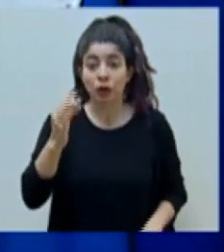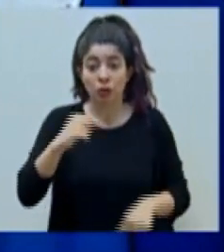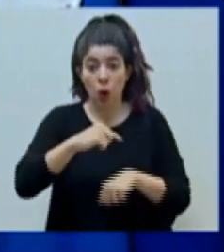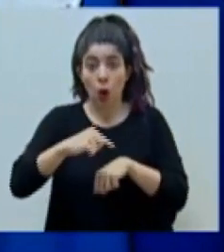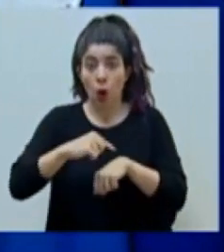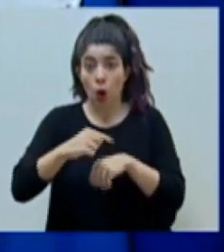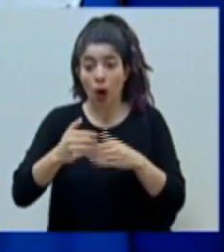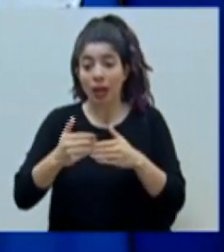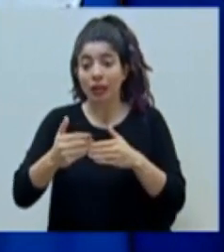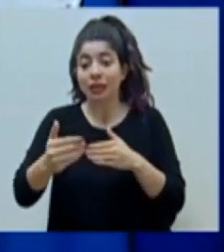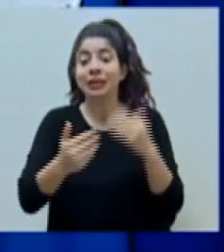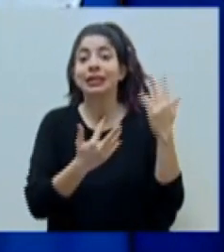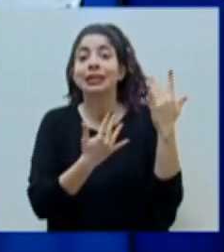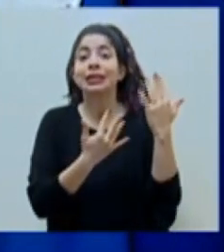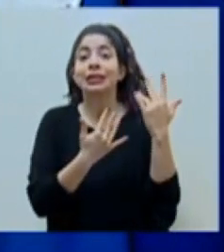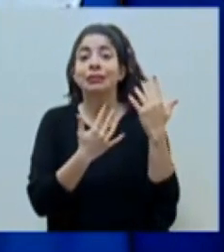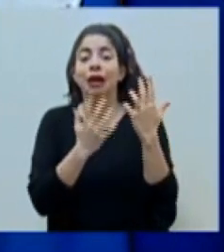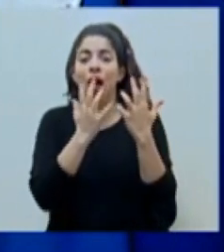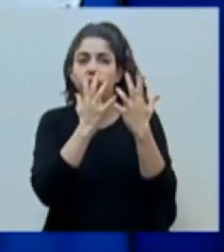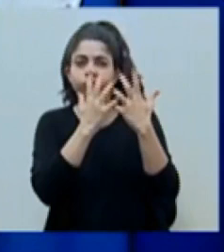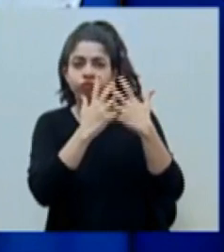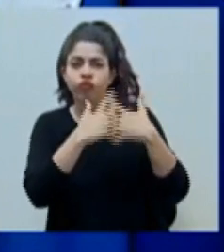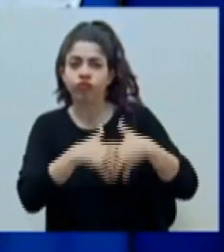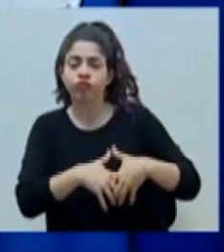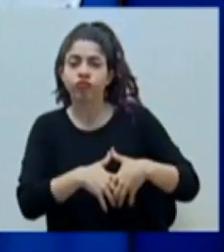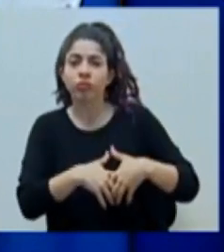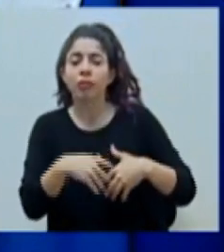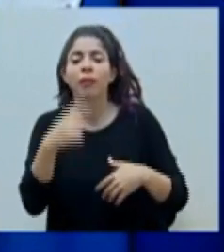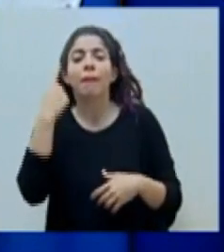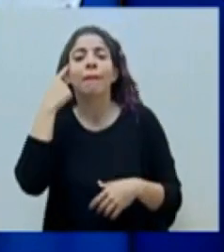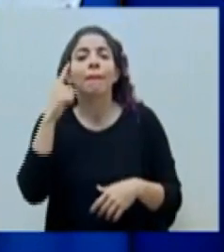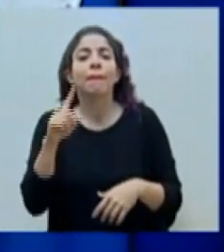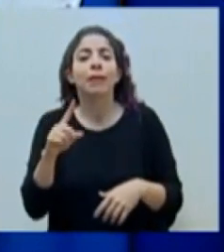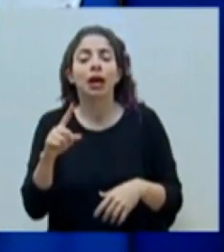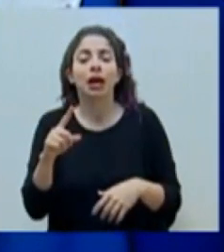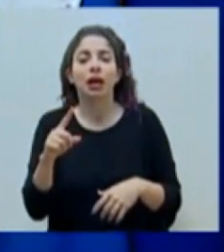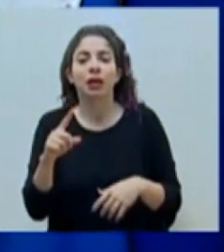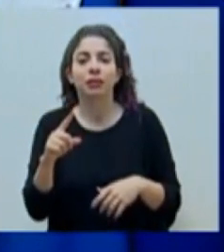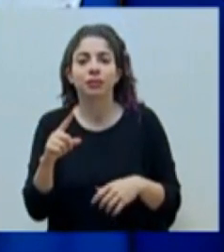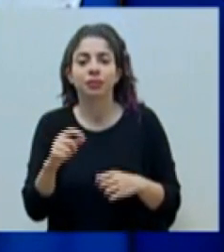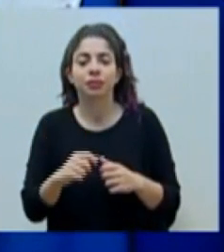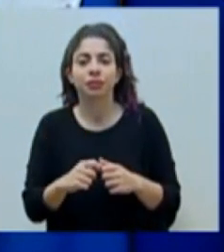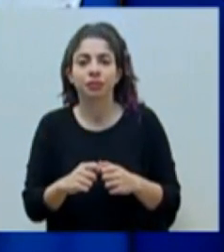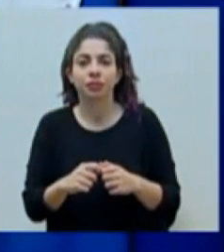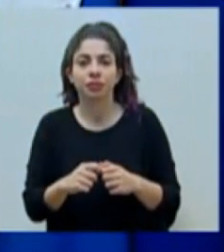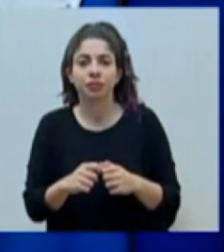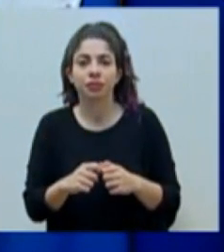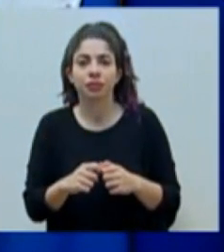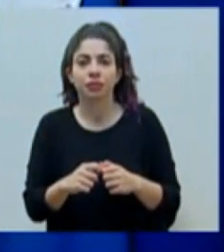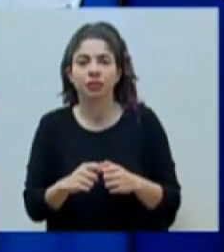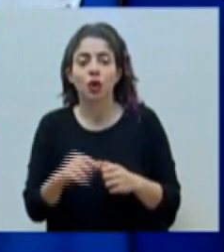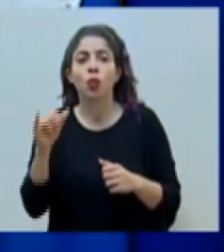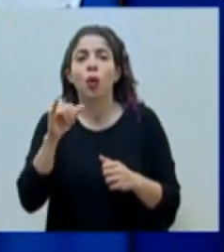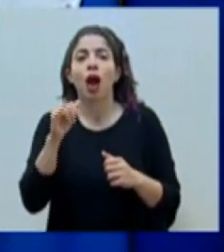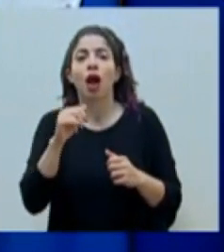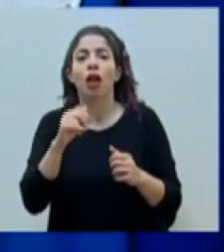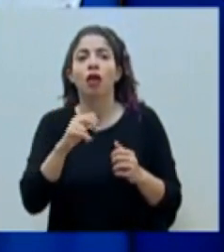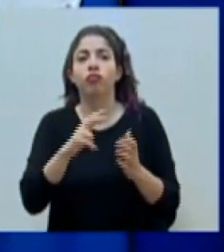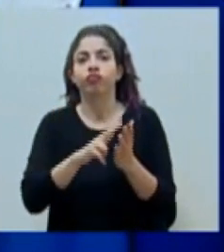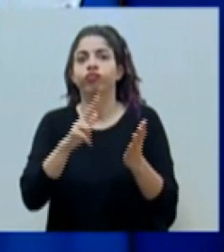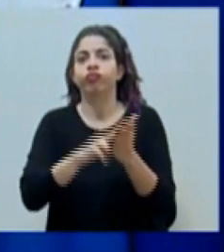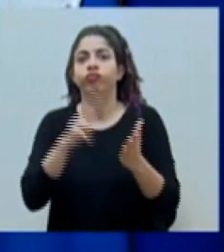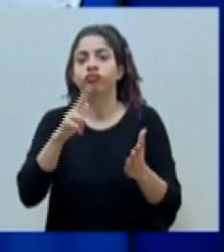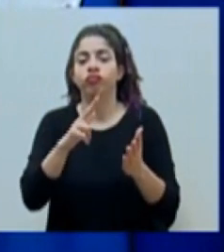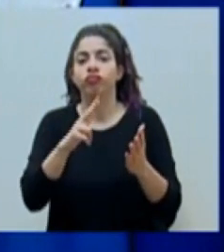horas esperamos la homologación para la luz verde, para la